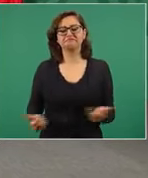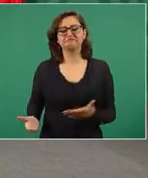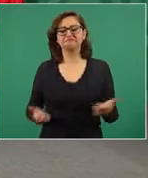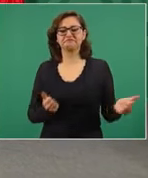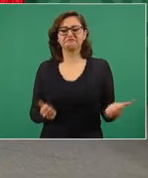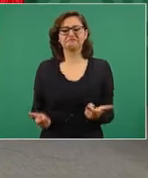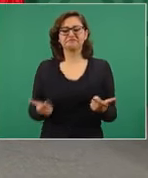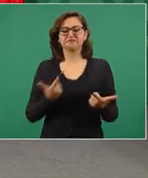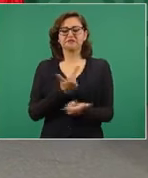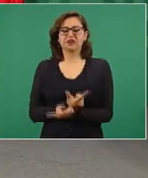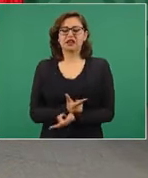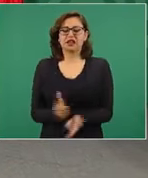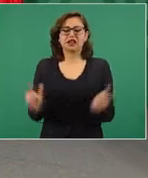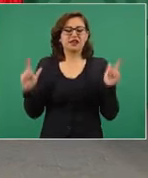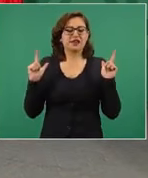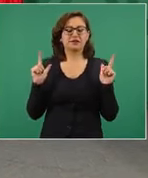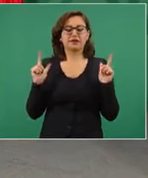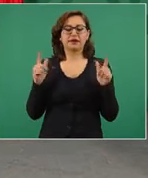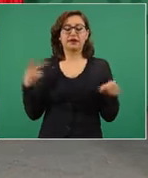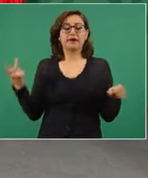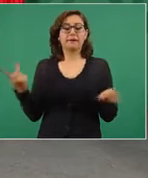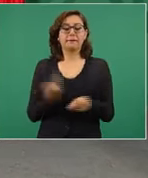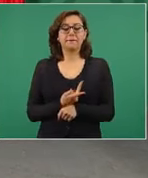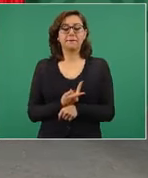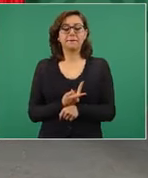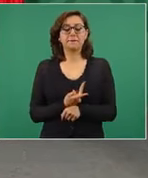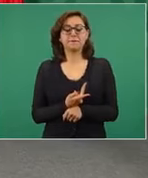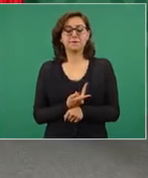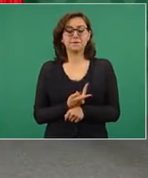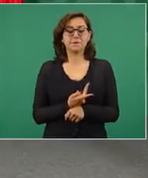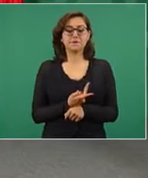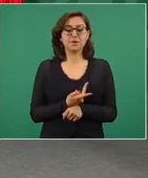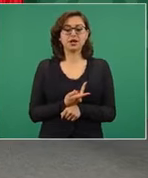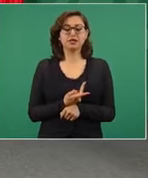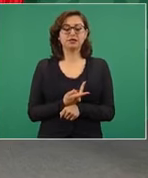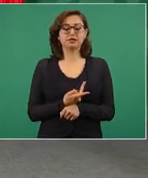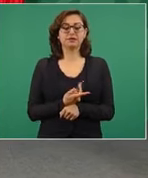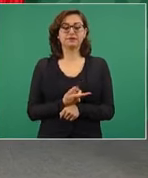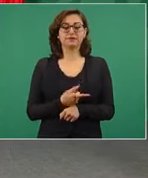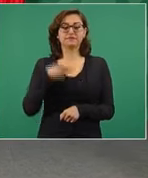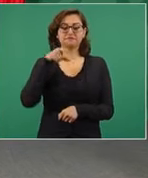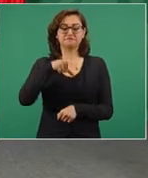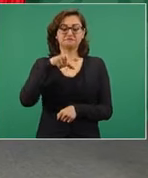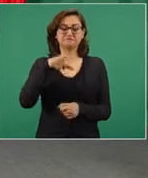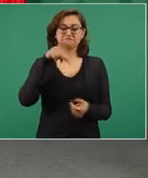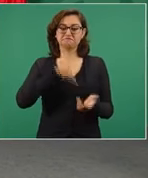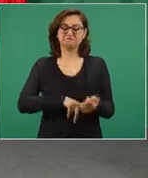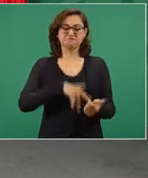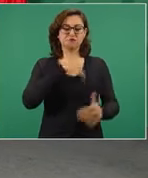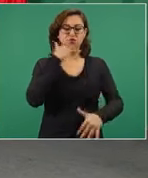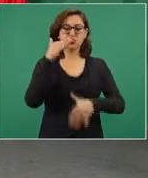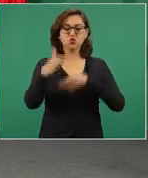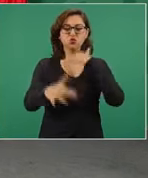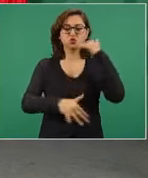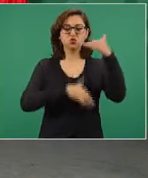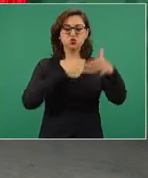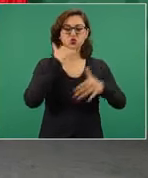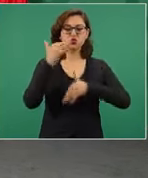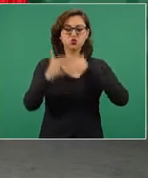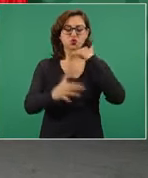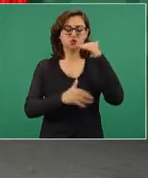se convirtieran las aduanas en fuentes de corrupción. Los